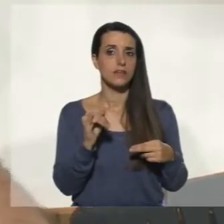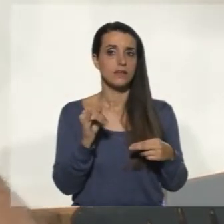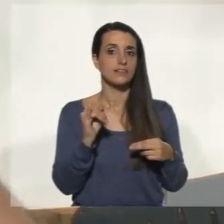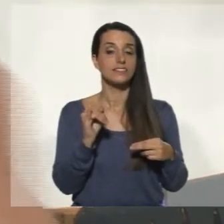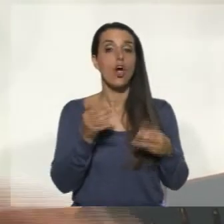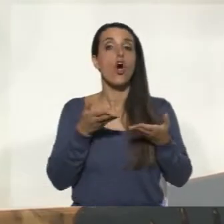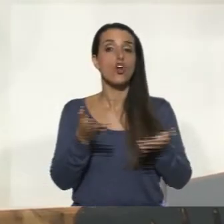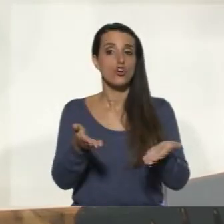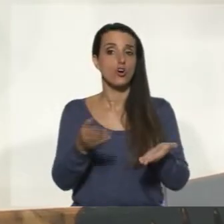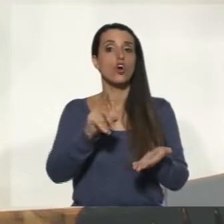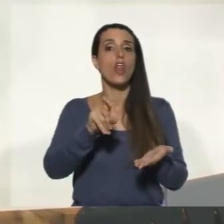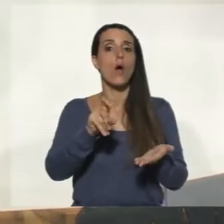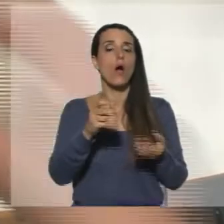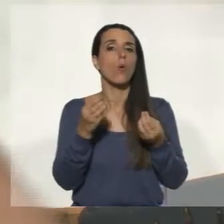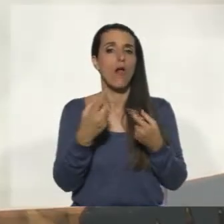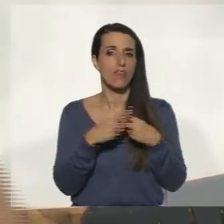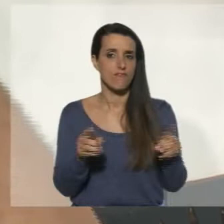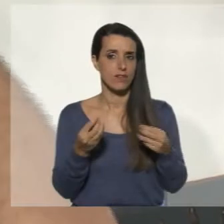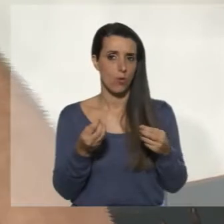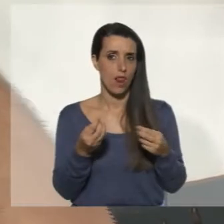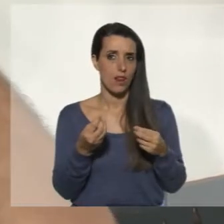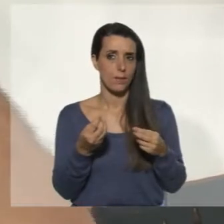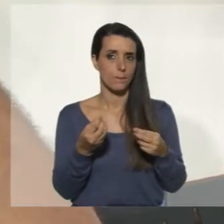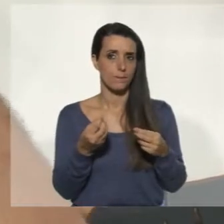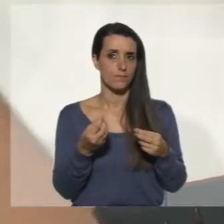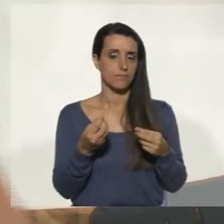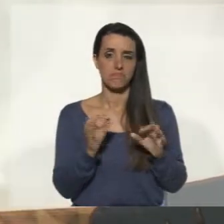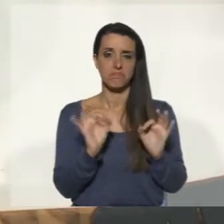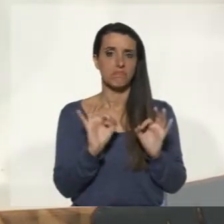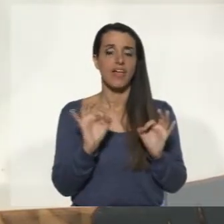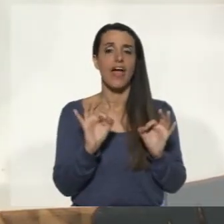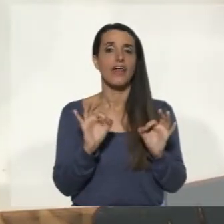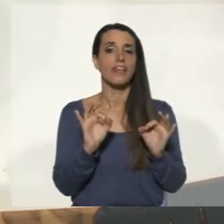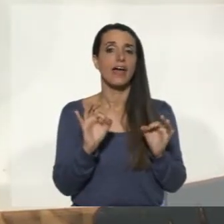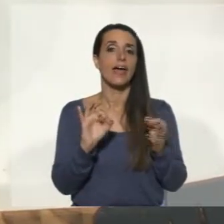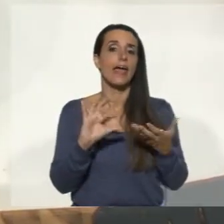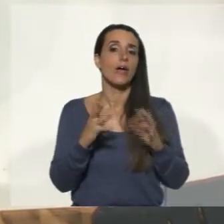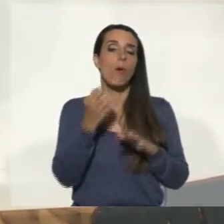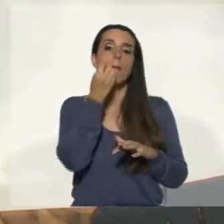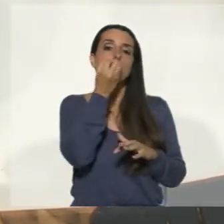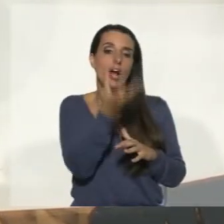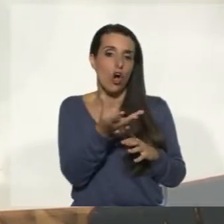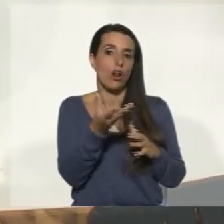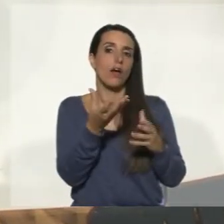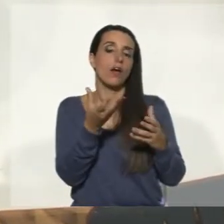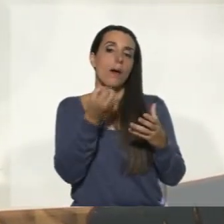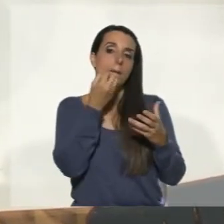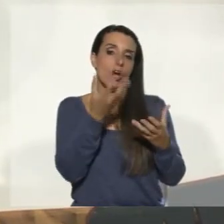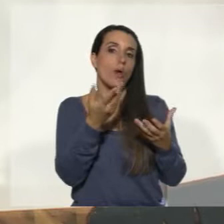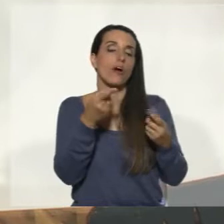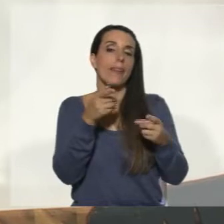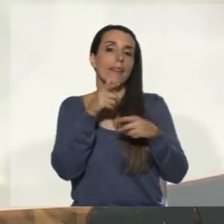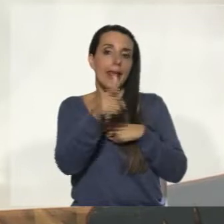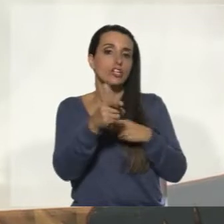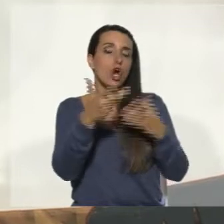en el horno. En el horno. ¿Y cuál es la. ¿Qué queda distinto? Nada, la cocción es menos violenta siempre en baño María que una cocción directa. Es